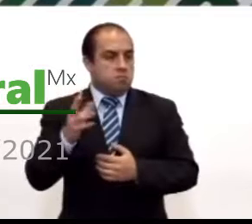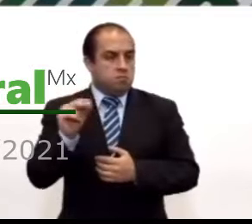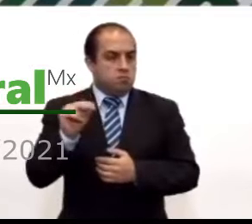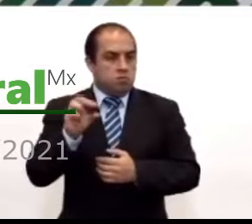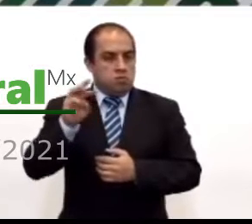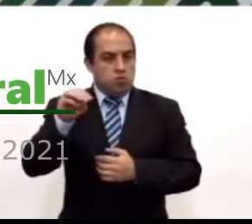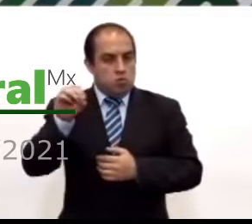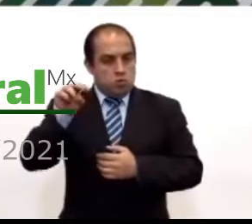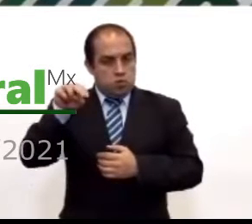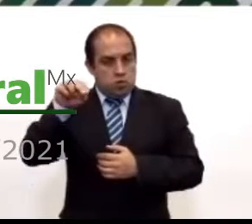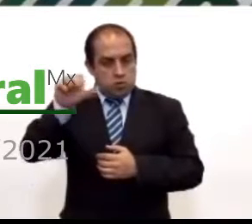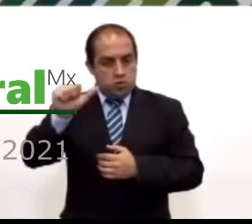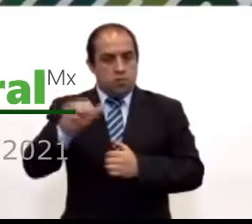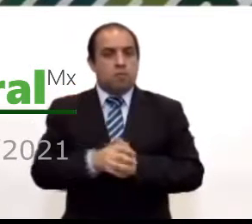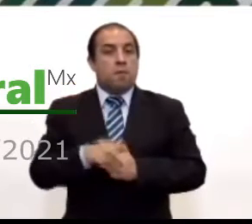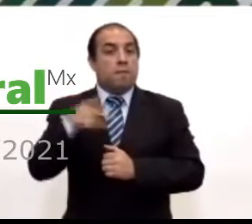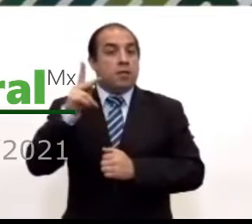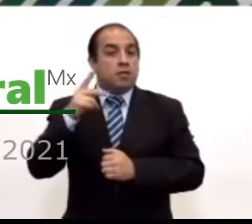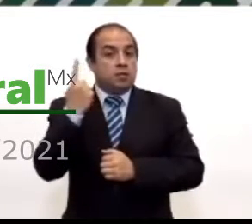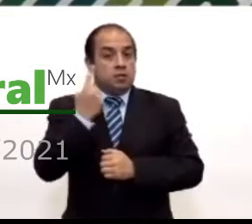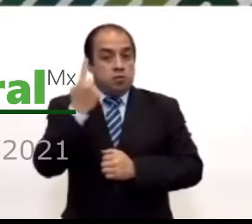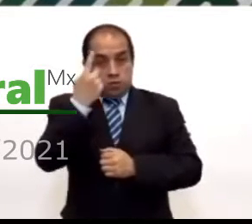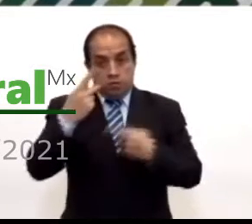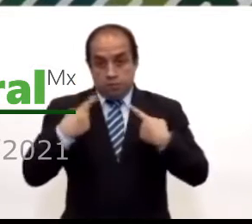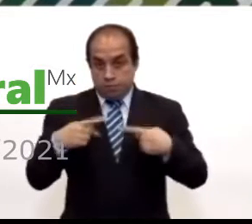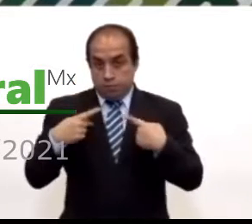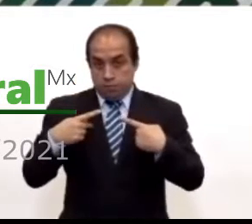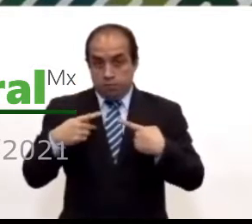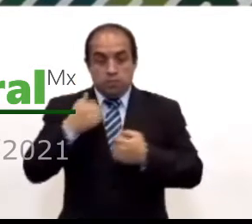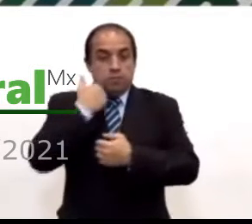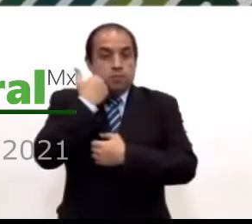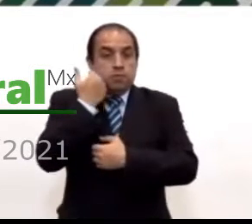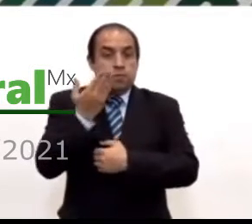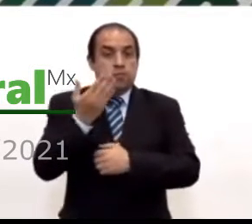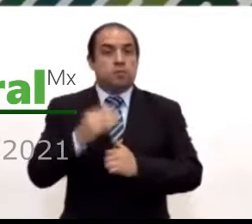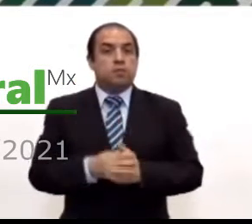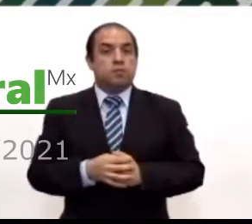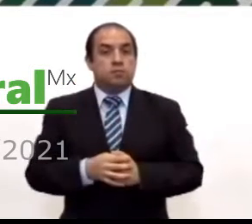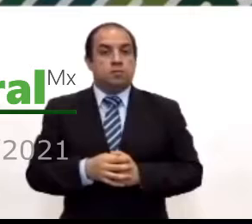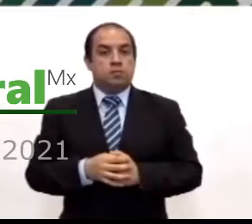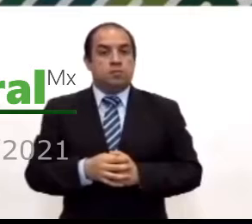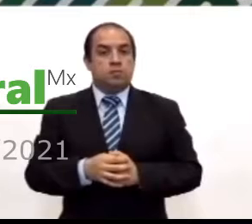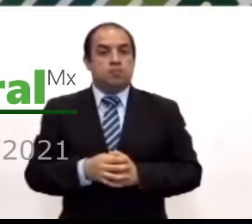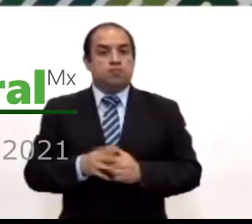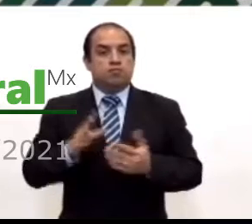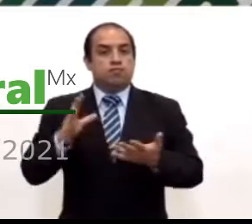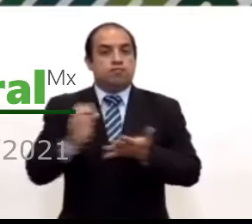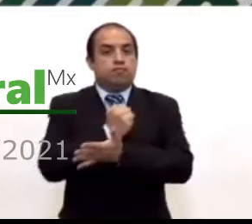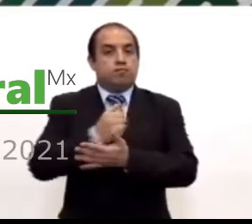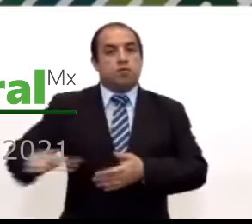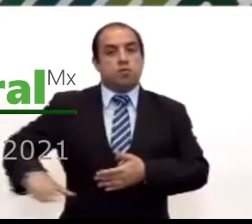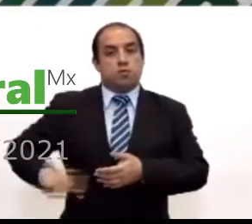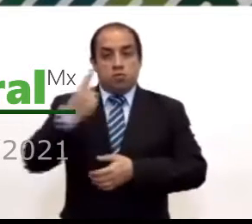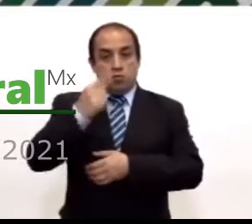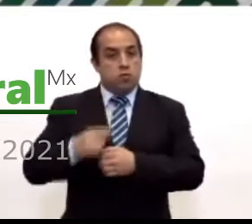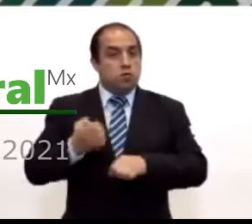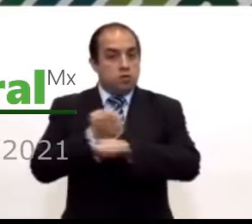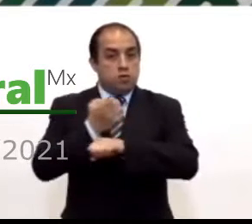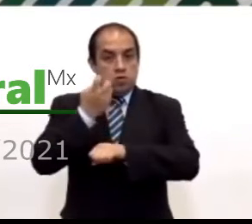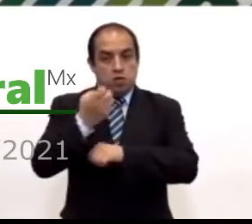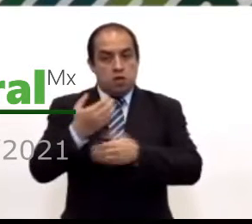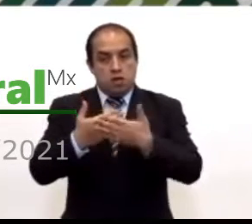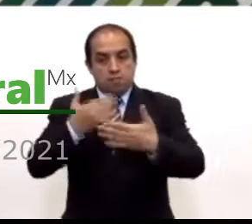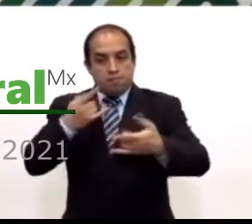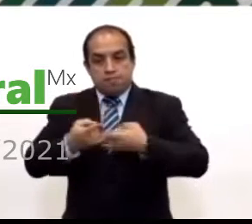Morena, pero que un personaje quisiera ser gobernador de un estado con estos antecedentes,